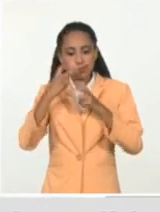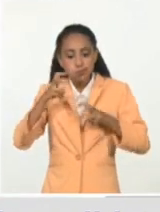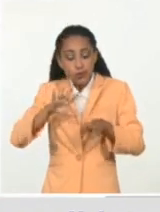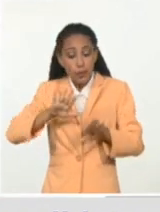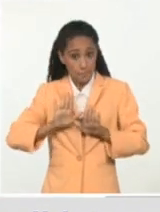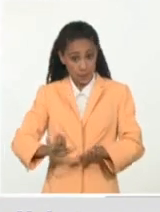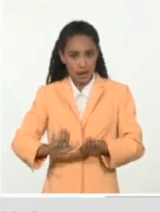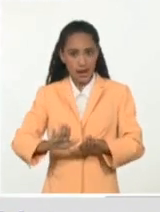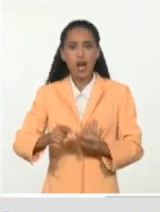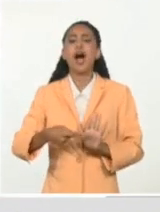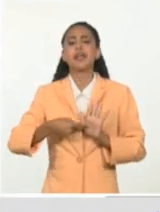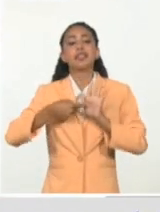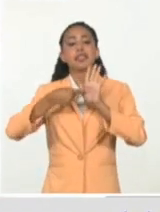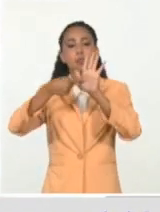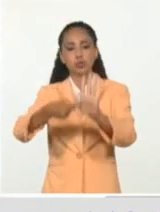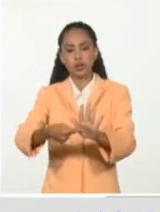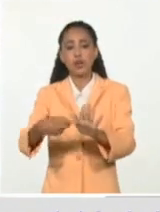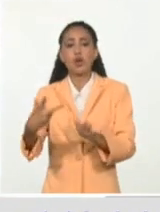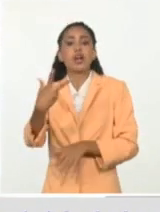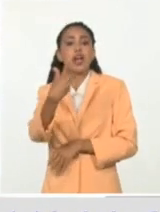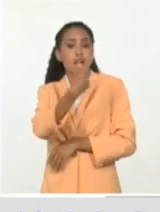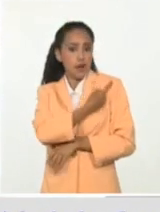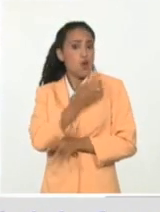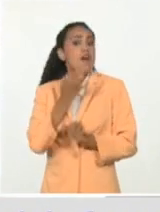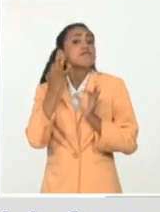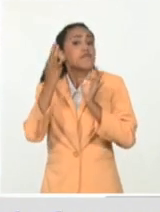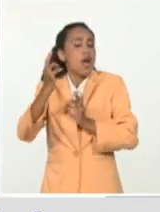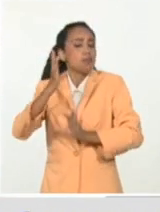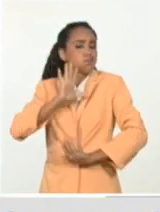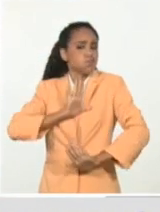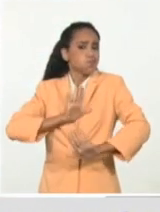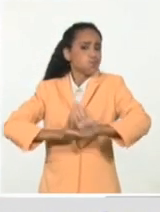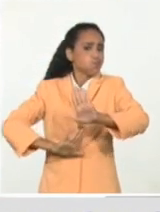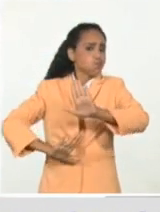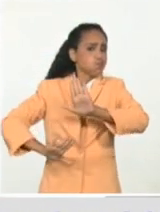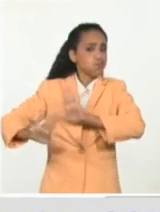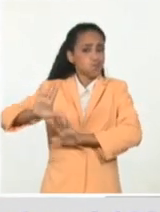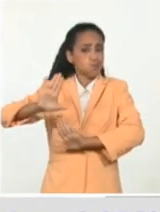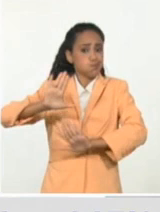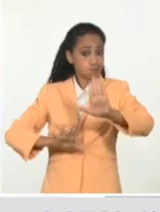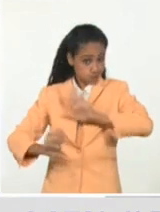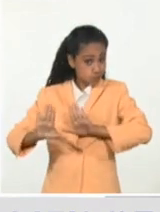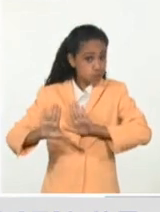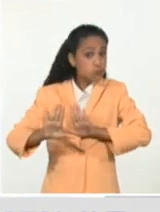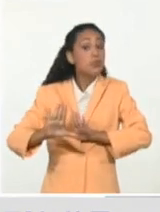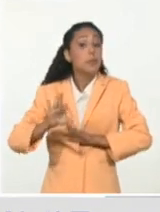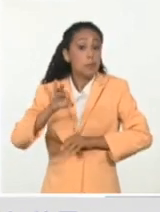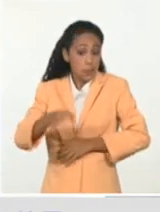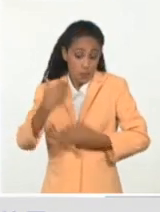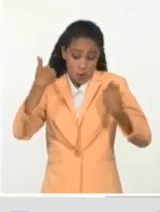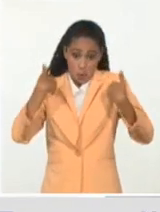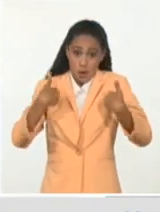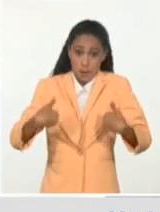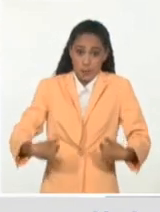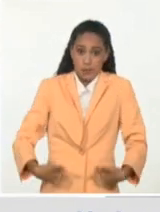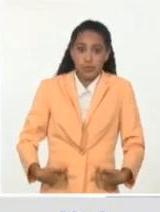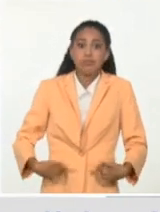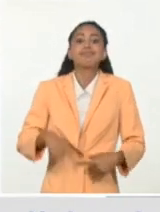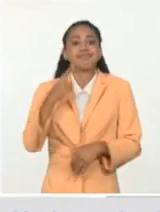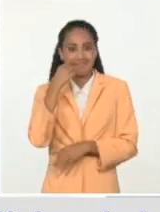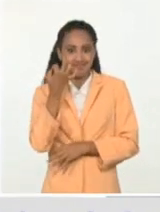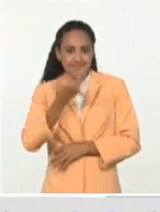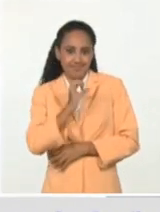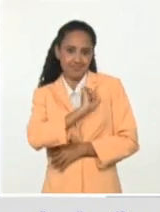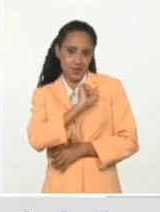era inmunogénica, así que era capaz de producir niveles protectores de anticuerpos, lo que se alcanzó y que